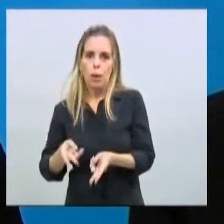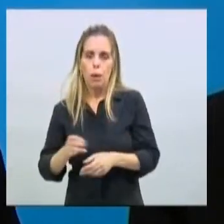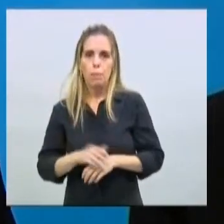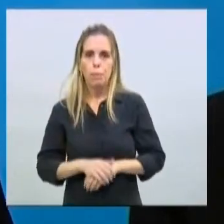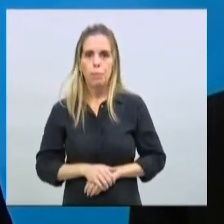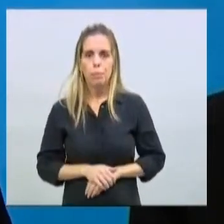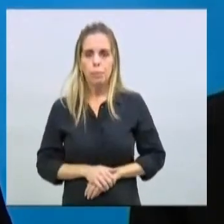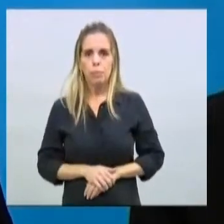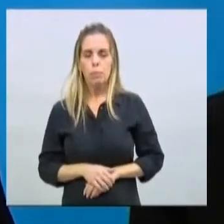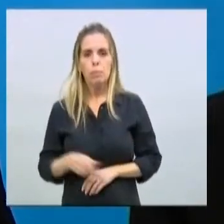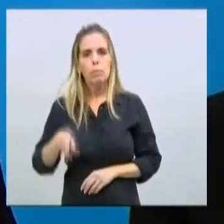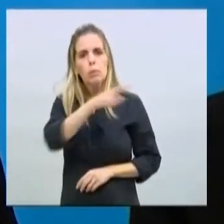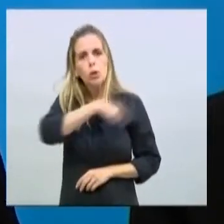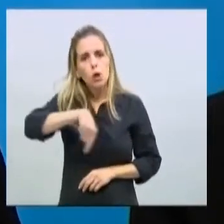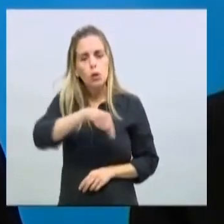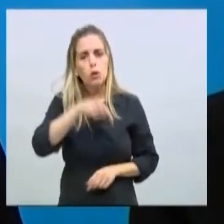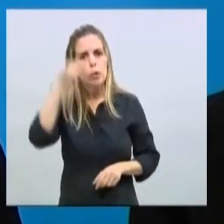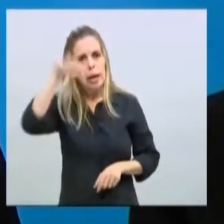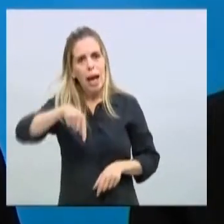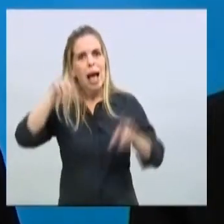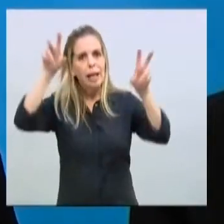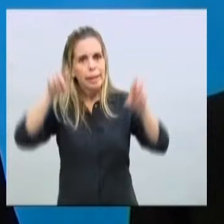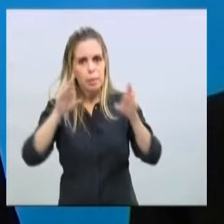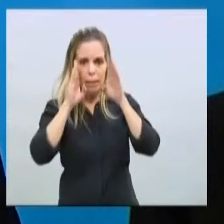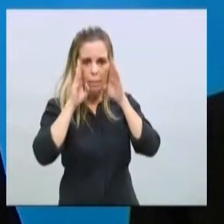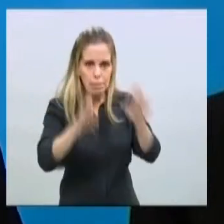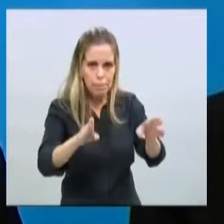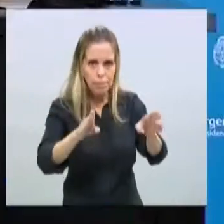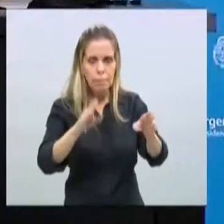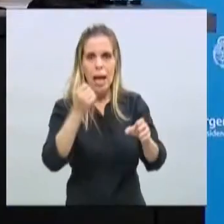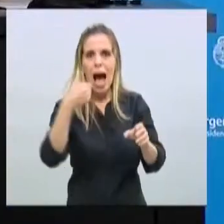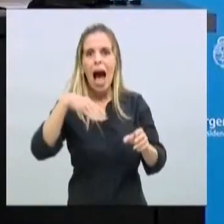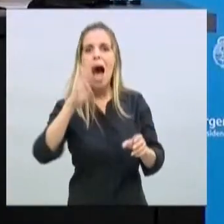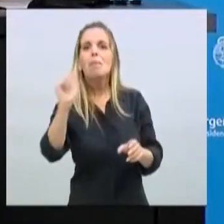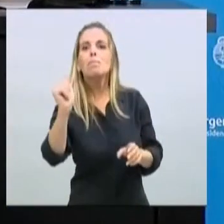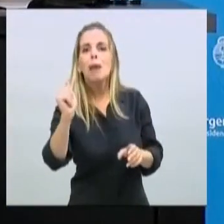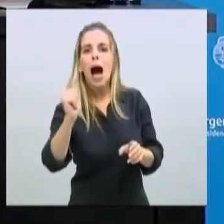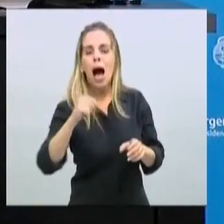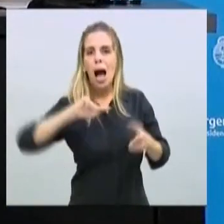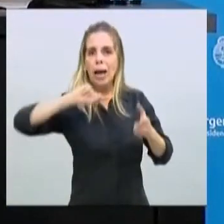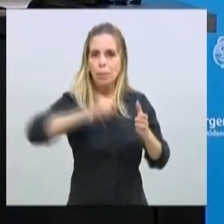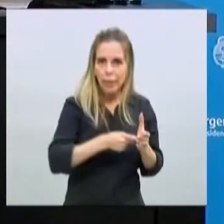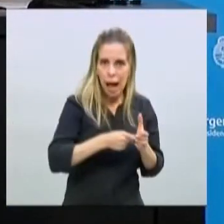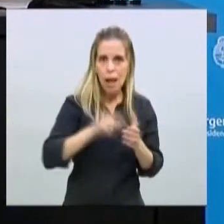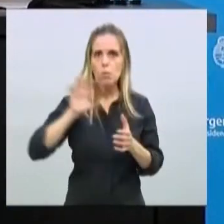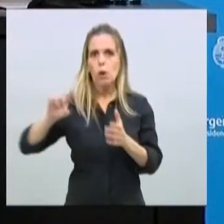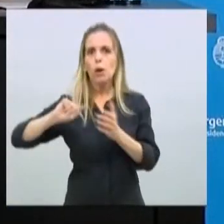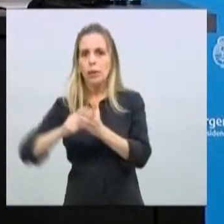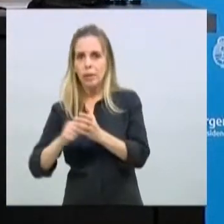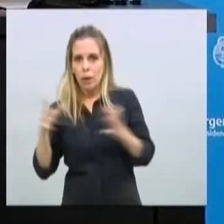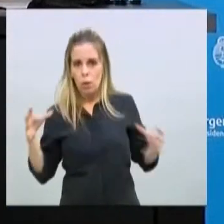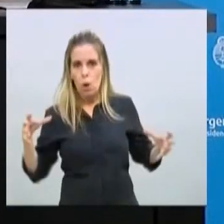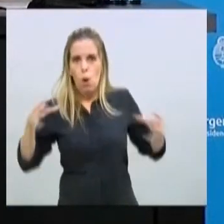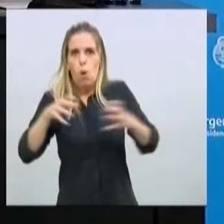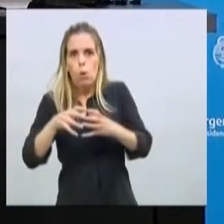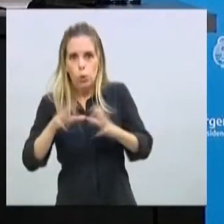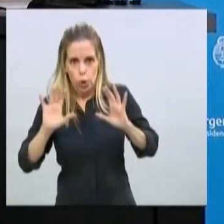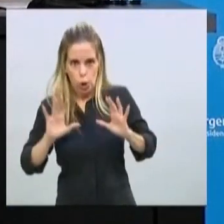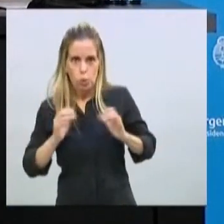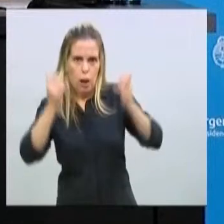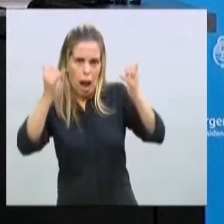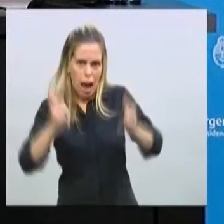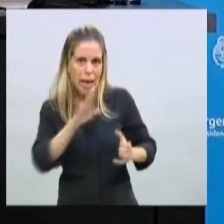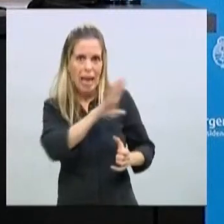Nosotros estamos concentrando el tema en el AMBA porque hay lugares donde habitan más de